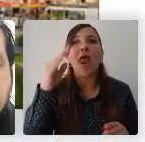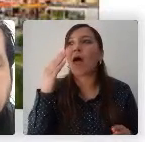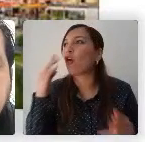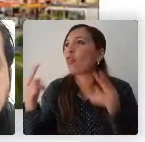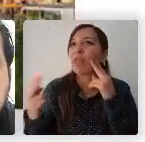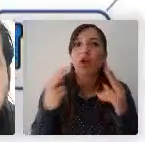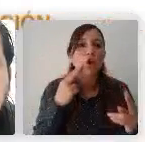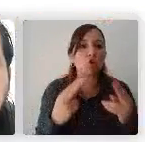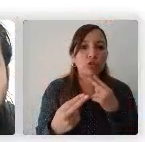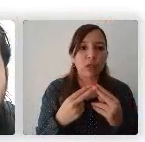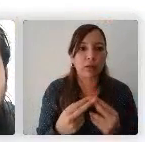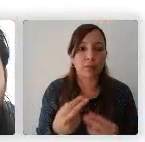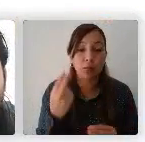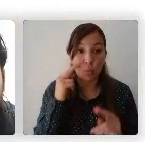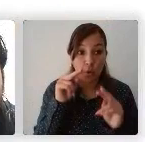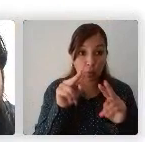bueno,